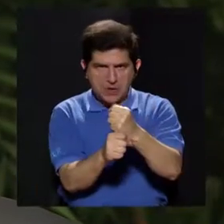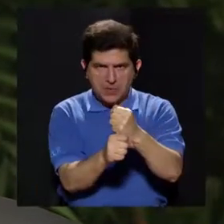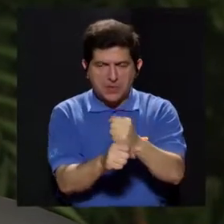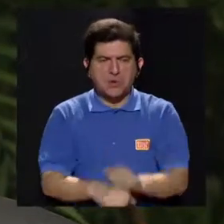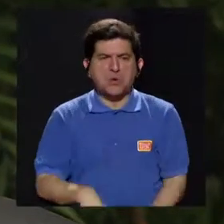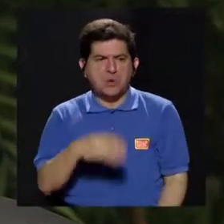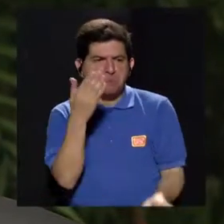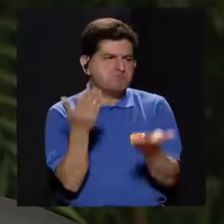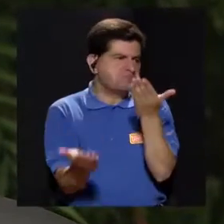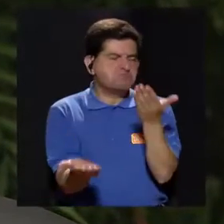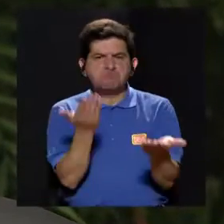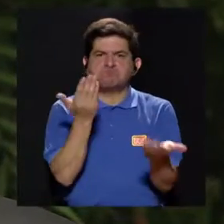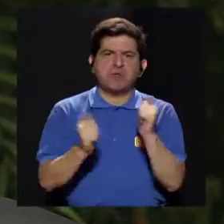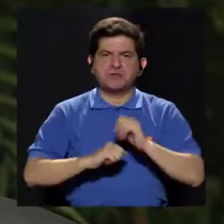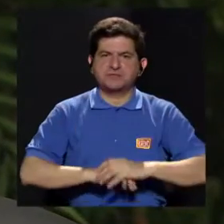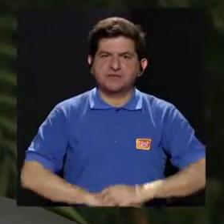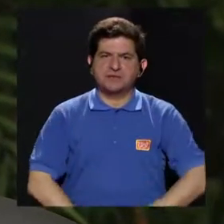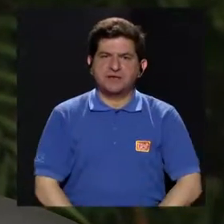años, que puede